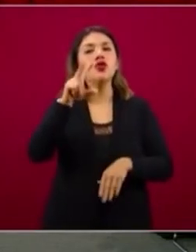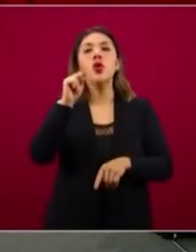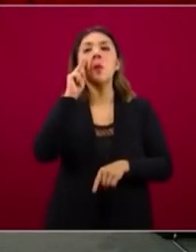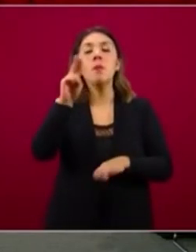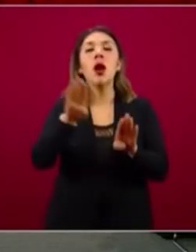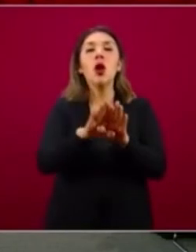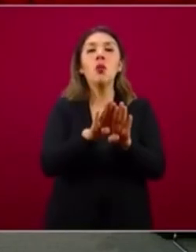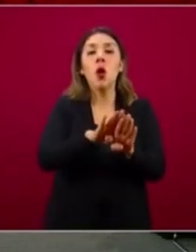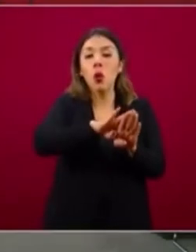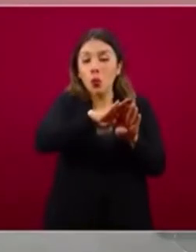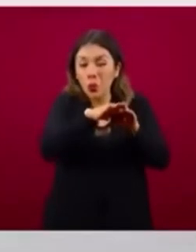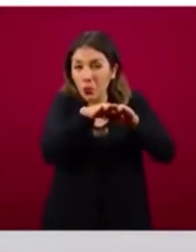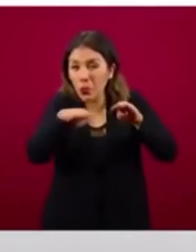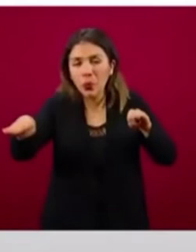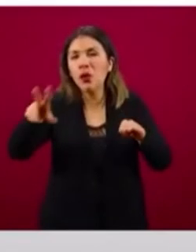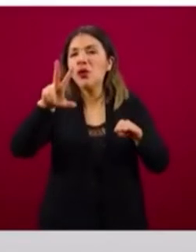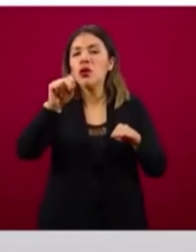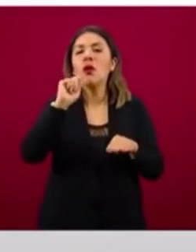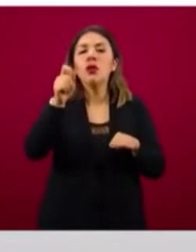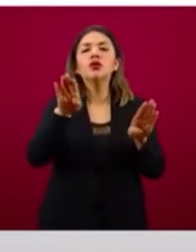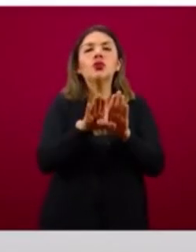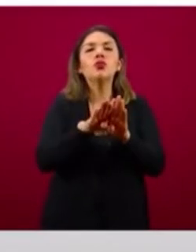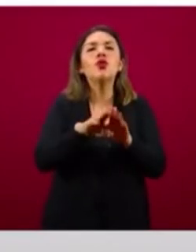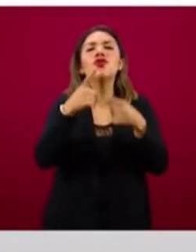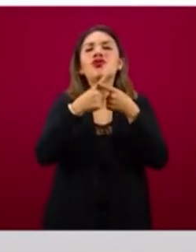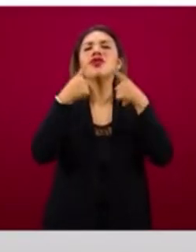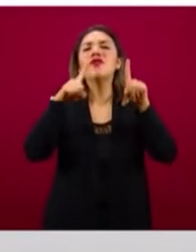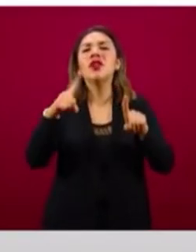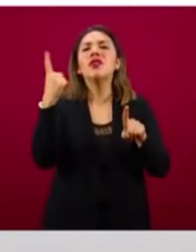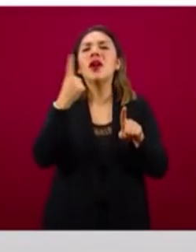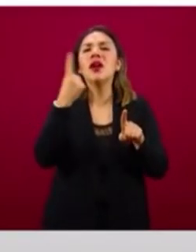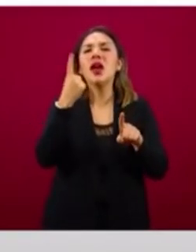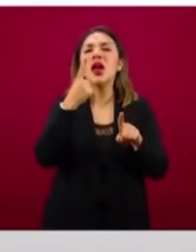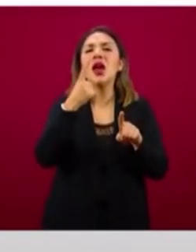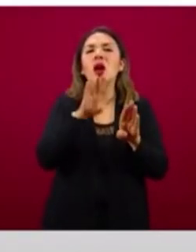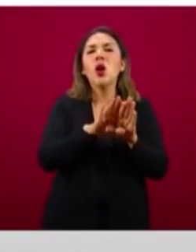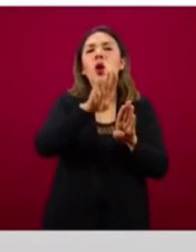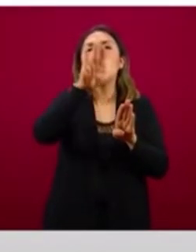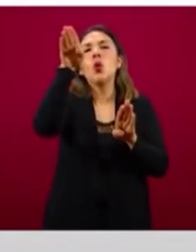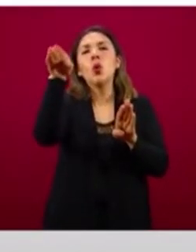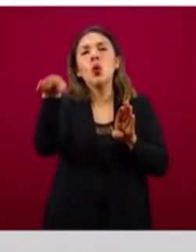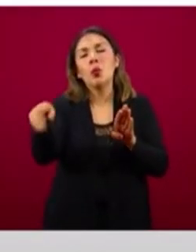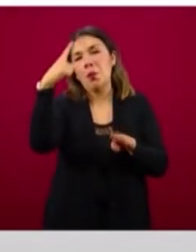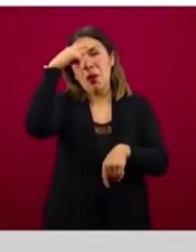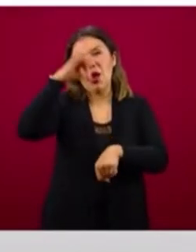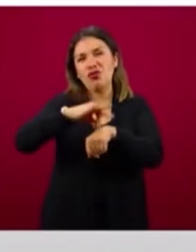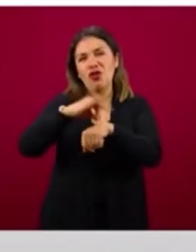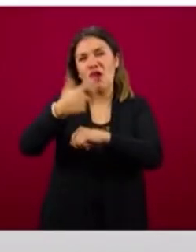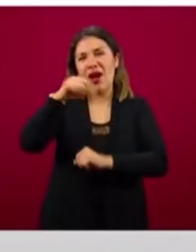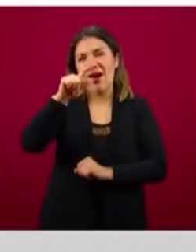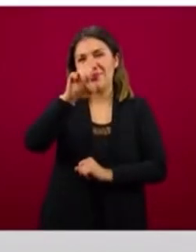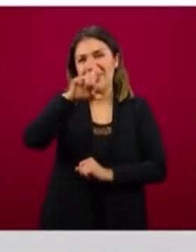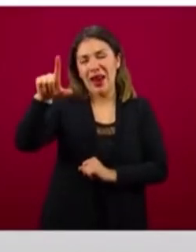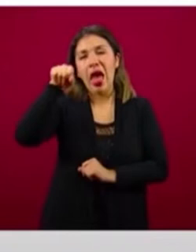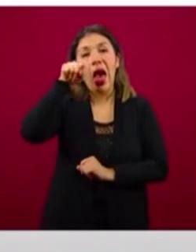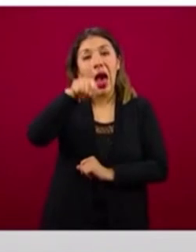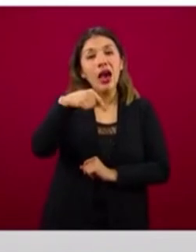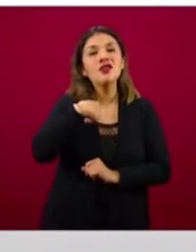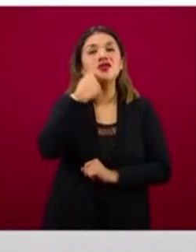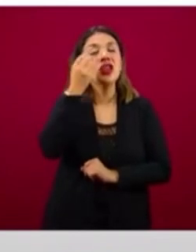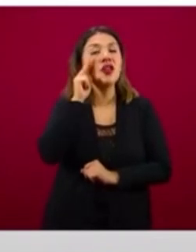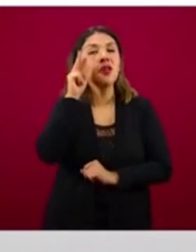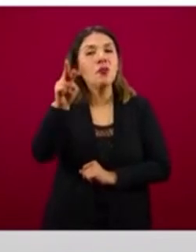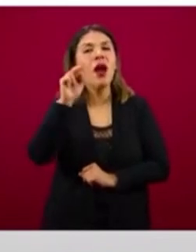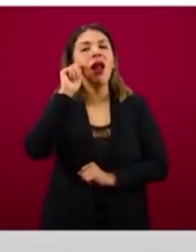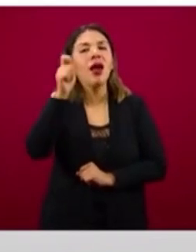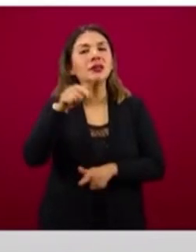curva, sino justamente, a diferencia de la curva del doctor López-Gatell, pues aquí lo que queremos es que